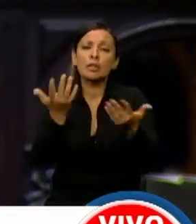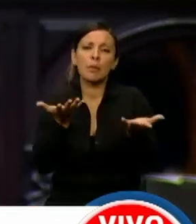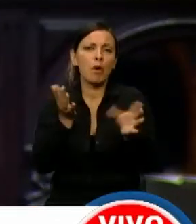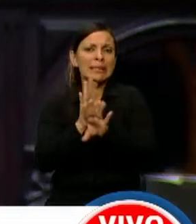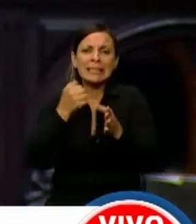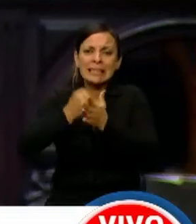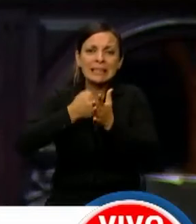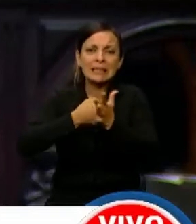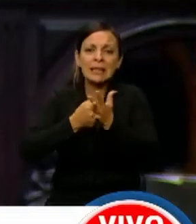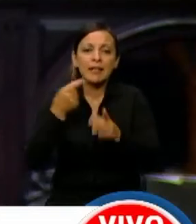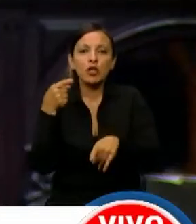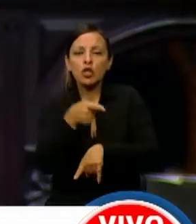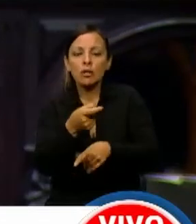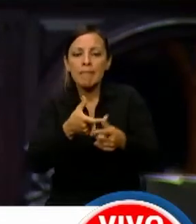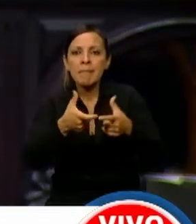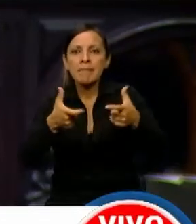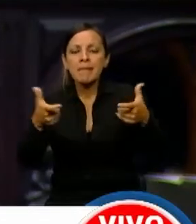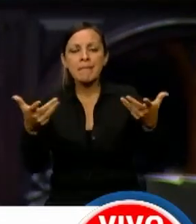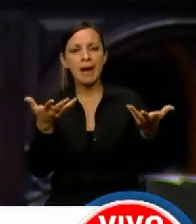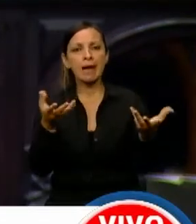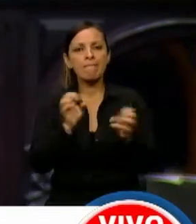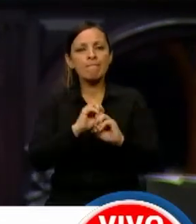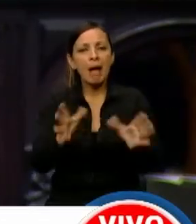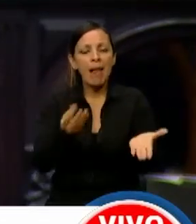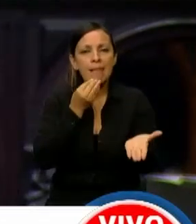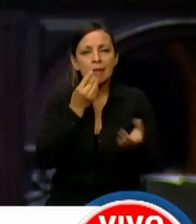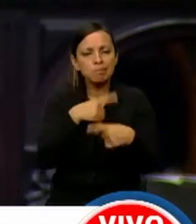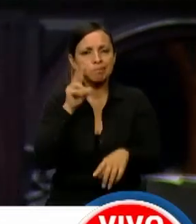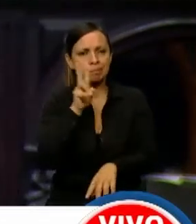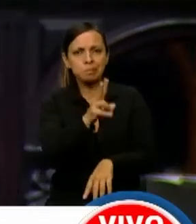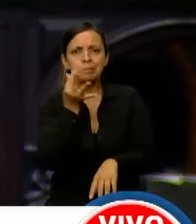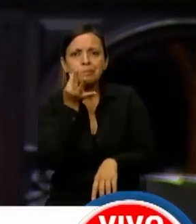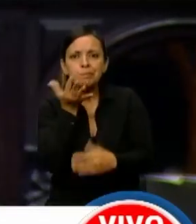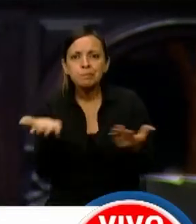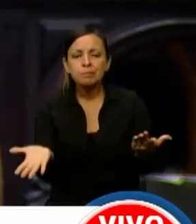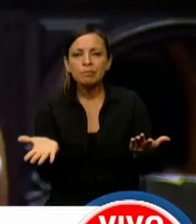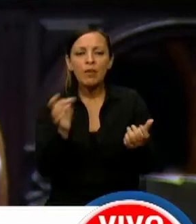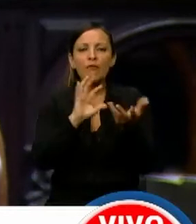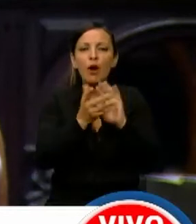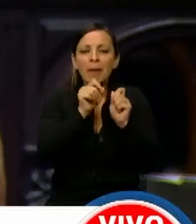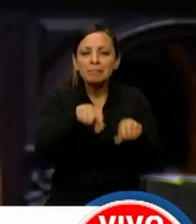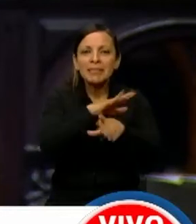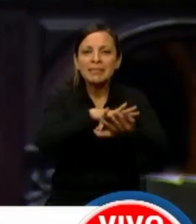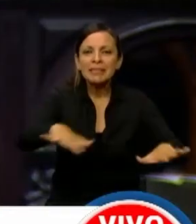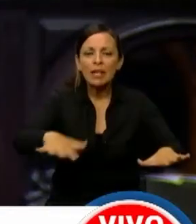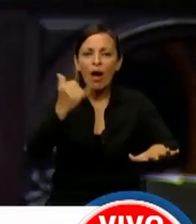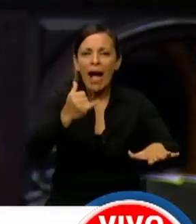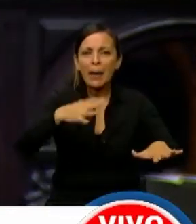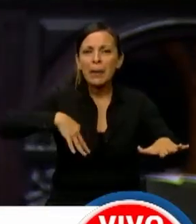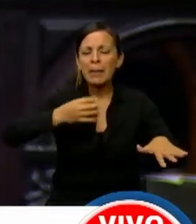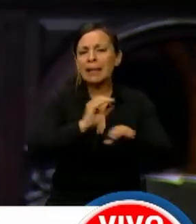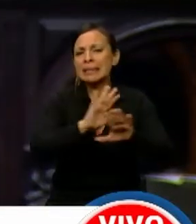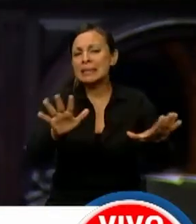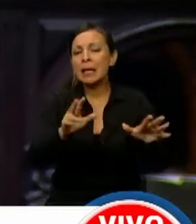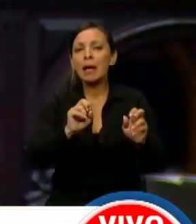que están dando contra la malnutrición y que estamos condenando a miles de niños a que tengan una sobrevida